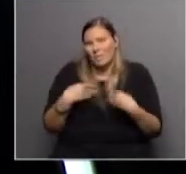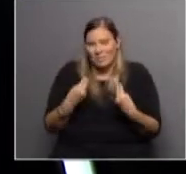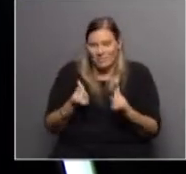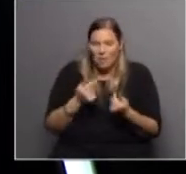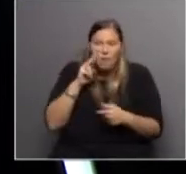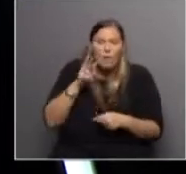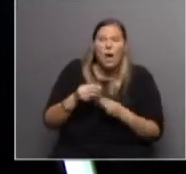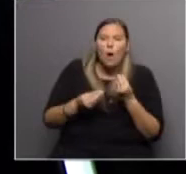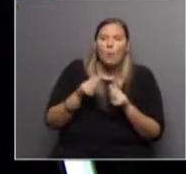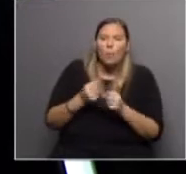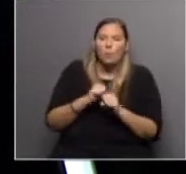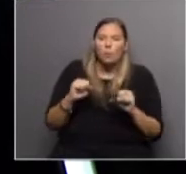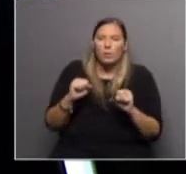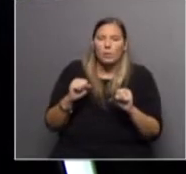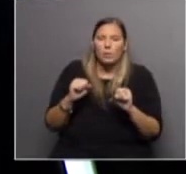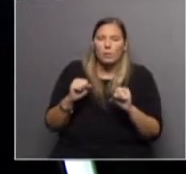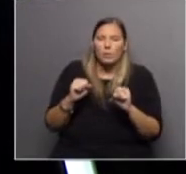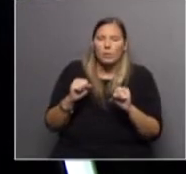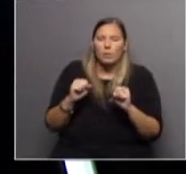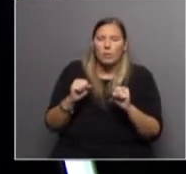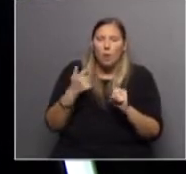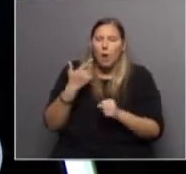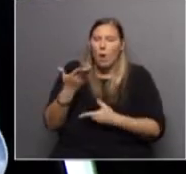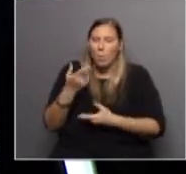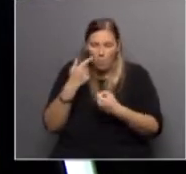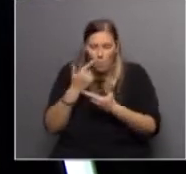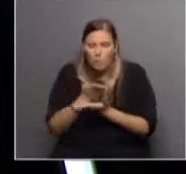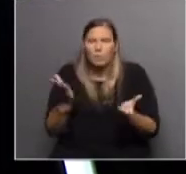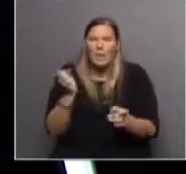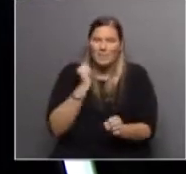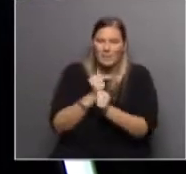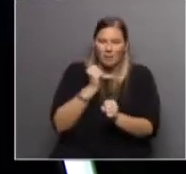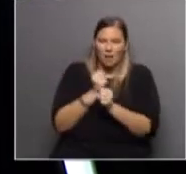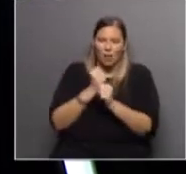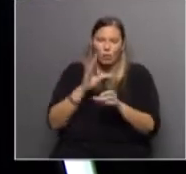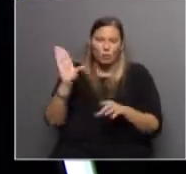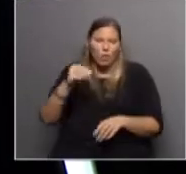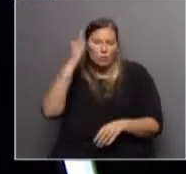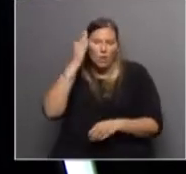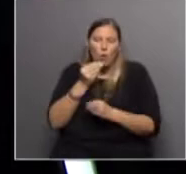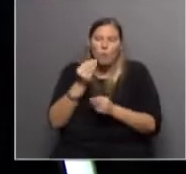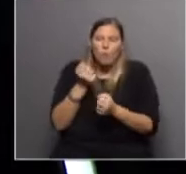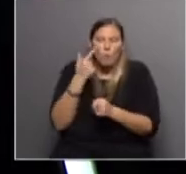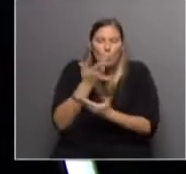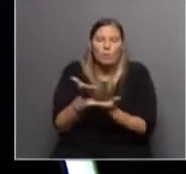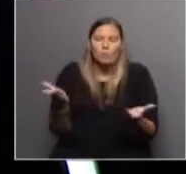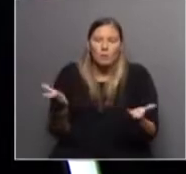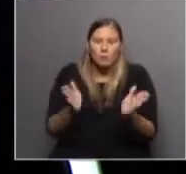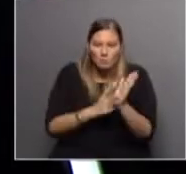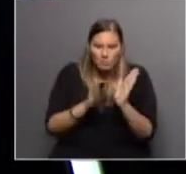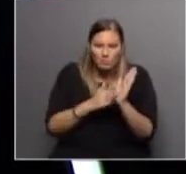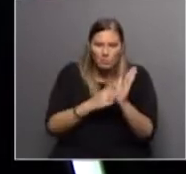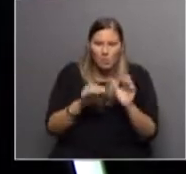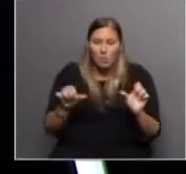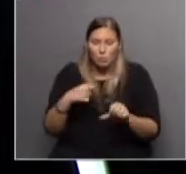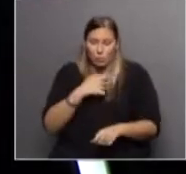ven cómo pueden devolver, cómo pueden cristalizar en trabajo su conocimiento, su vocación y conformarse en algo